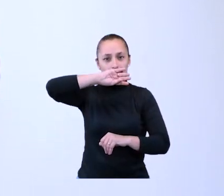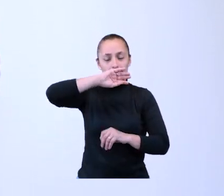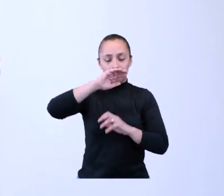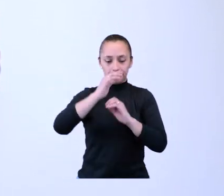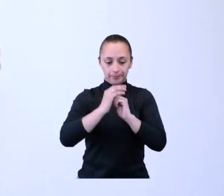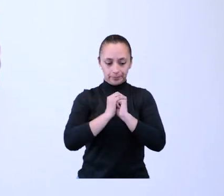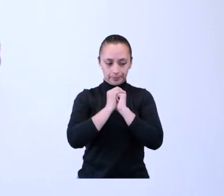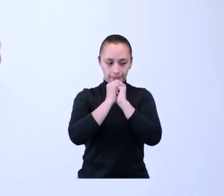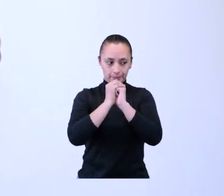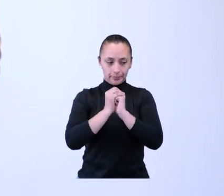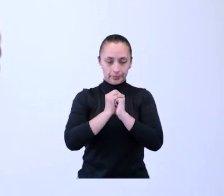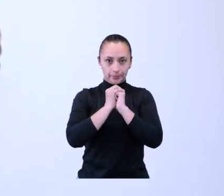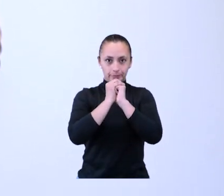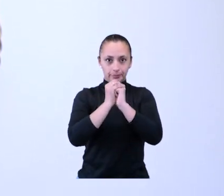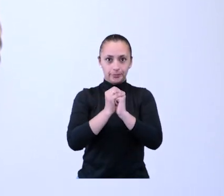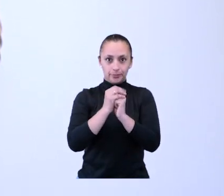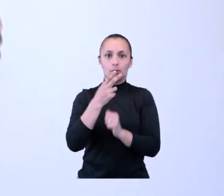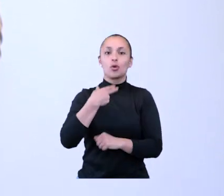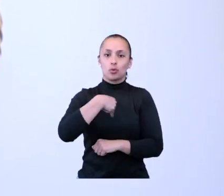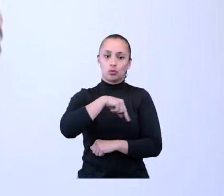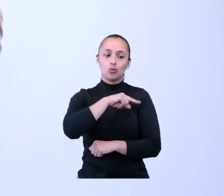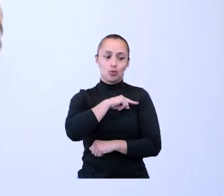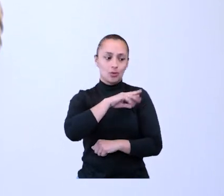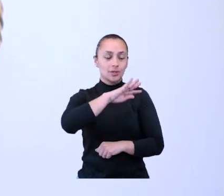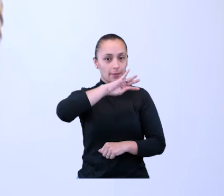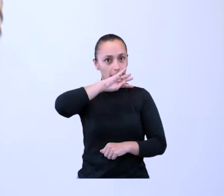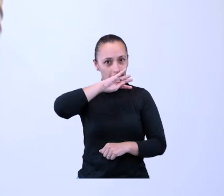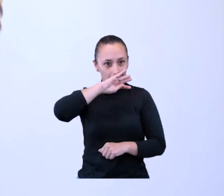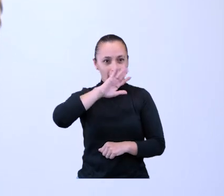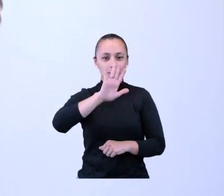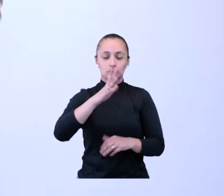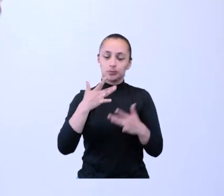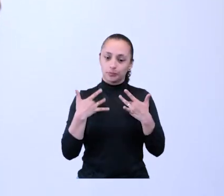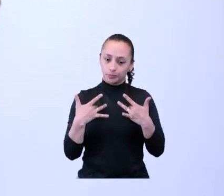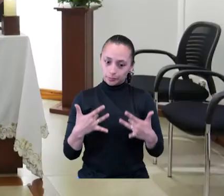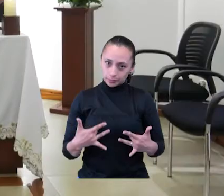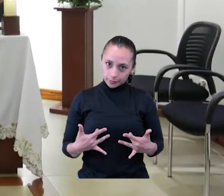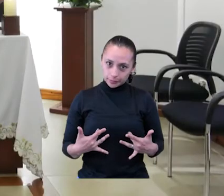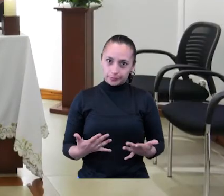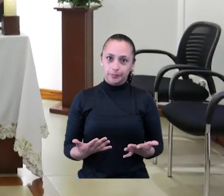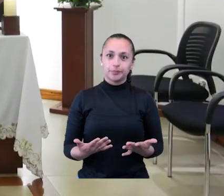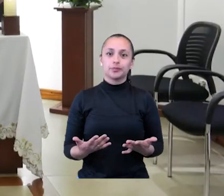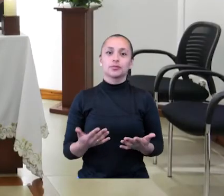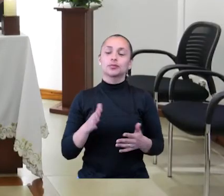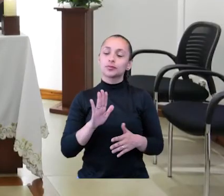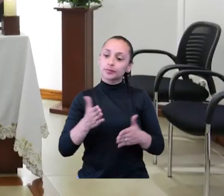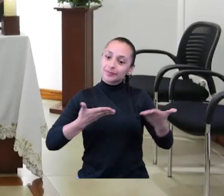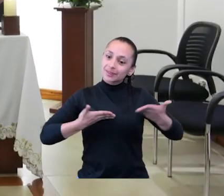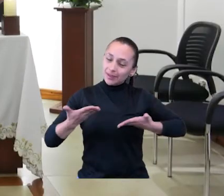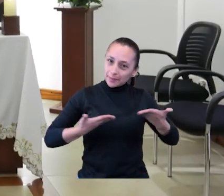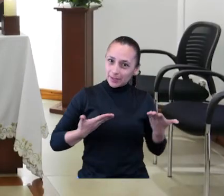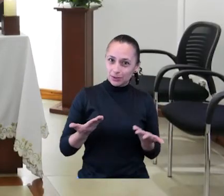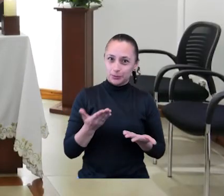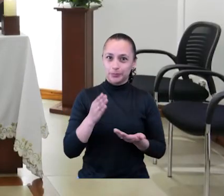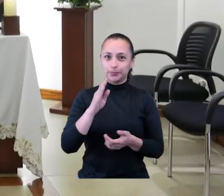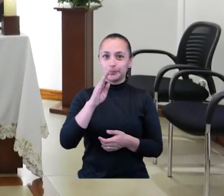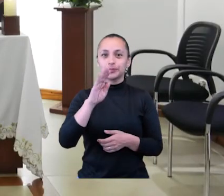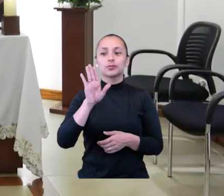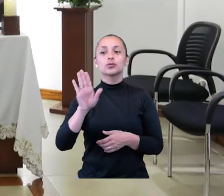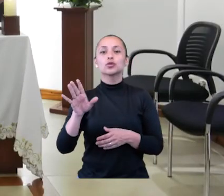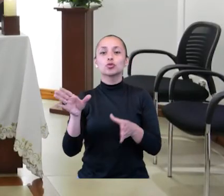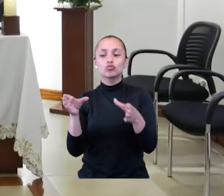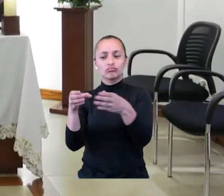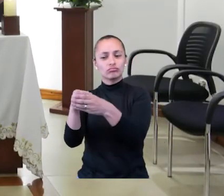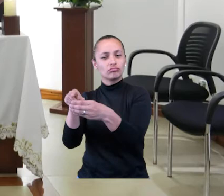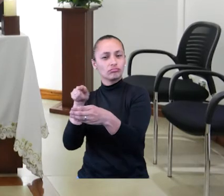oramos por nuestro papá por su salud su servicio su ministerio